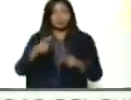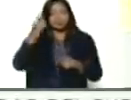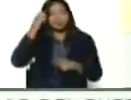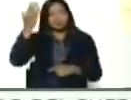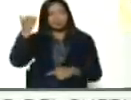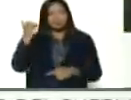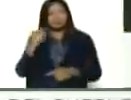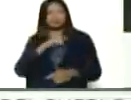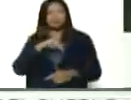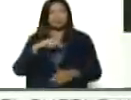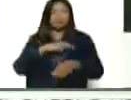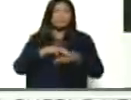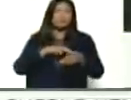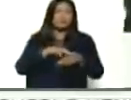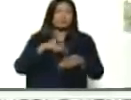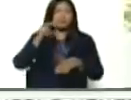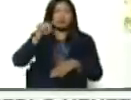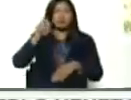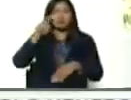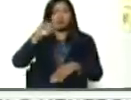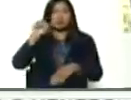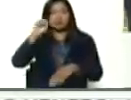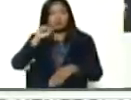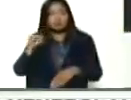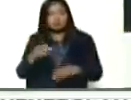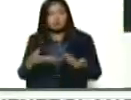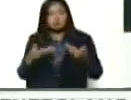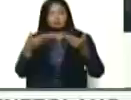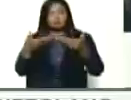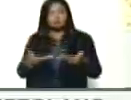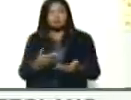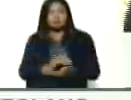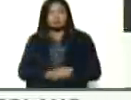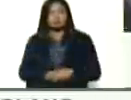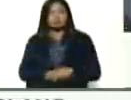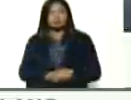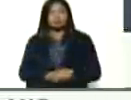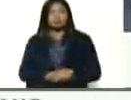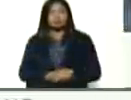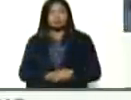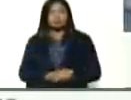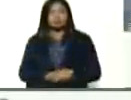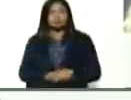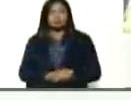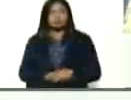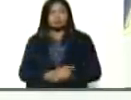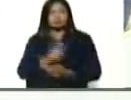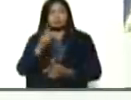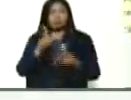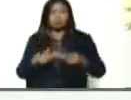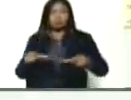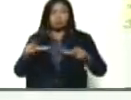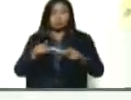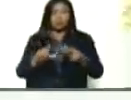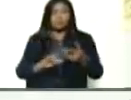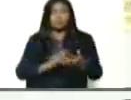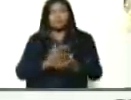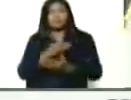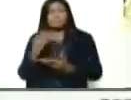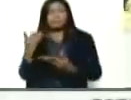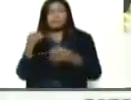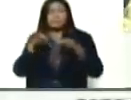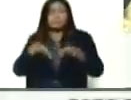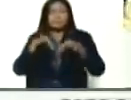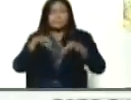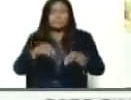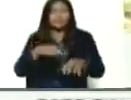nuestra ministra nori hizo entrega de una un vivero de un vivero